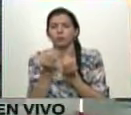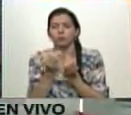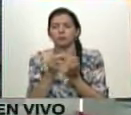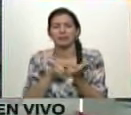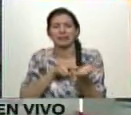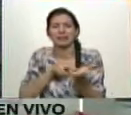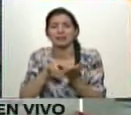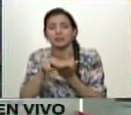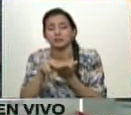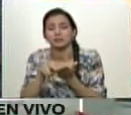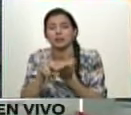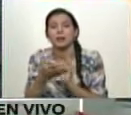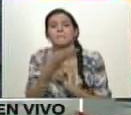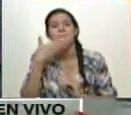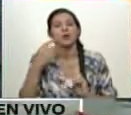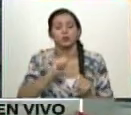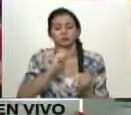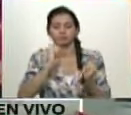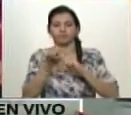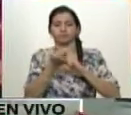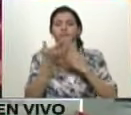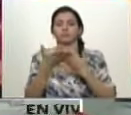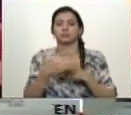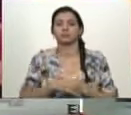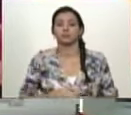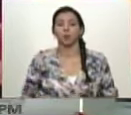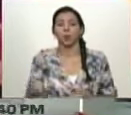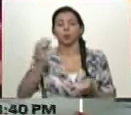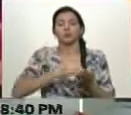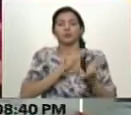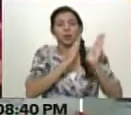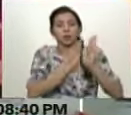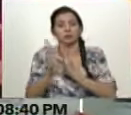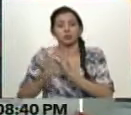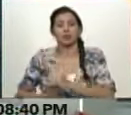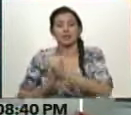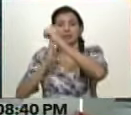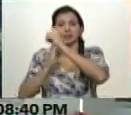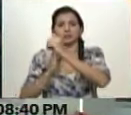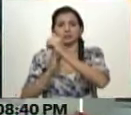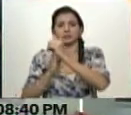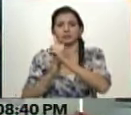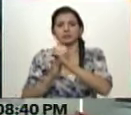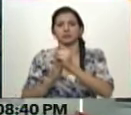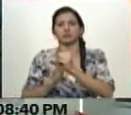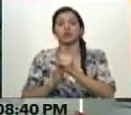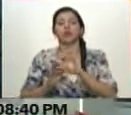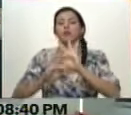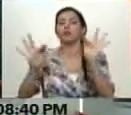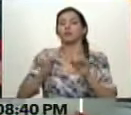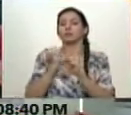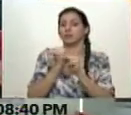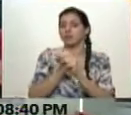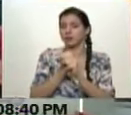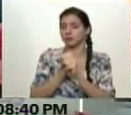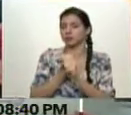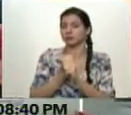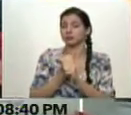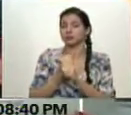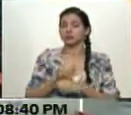En la reorganización de nuestros métodos, de nuestro liderazgo y de nuestra forma de organizarnos. Por